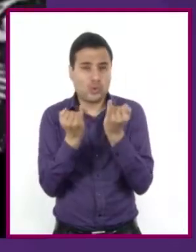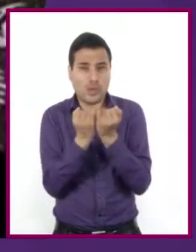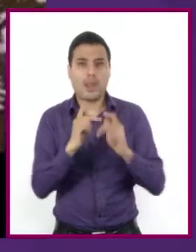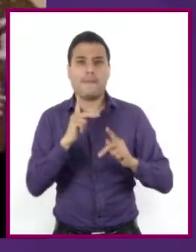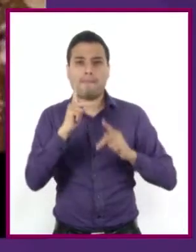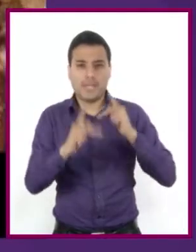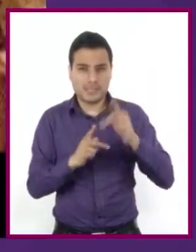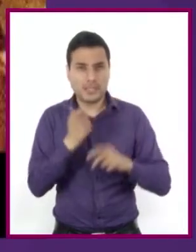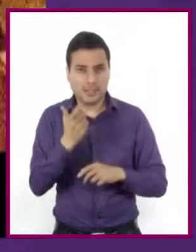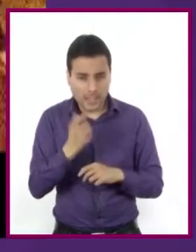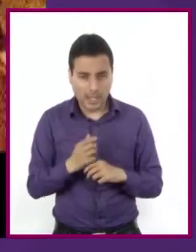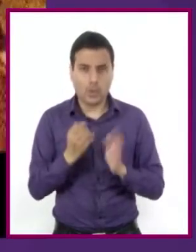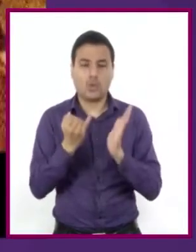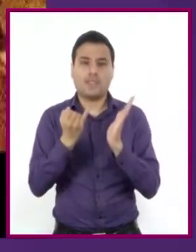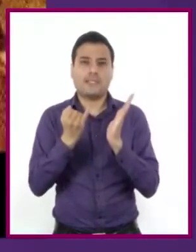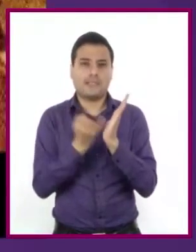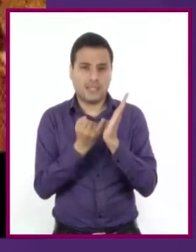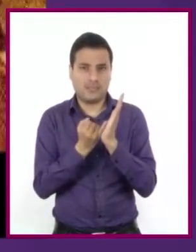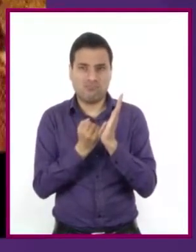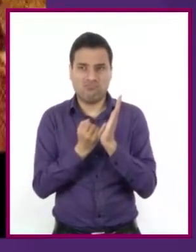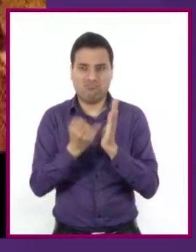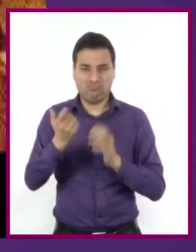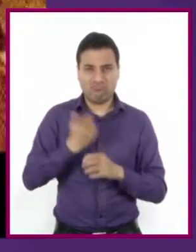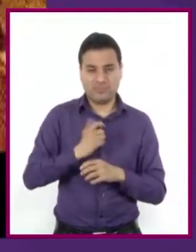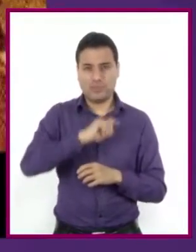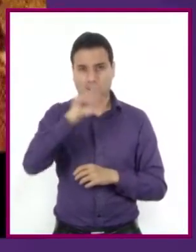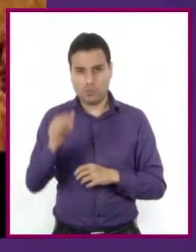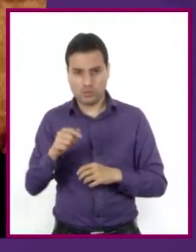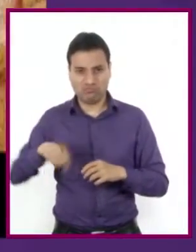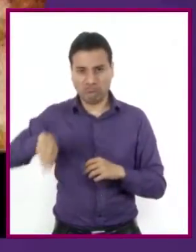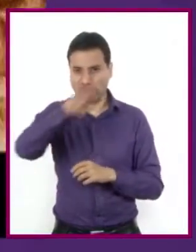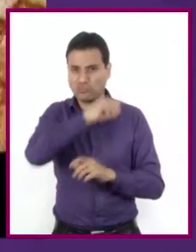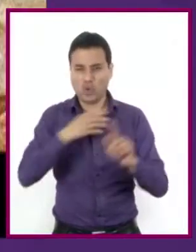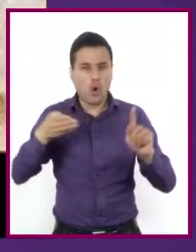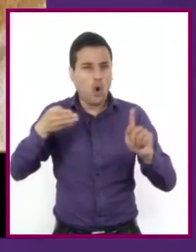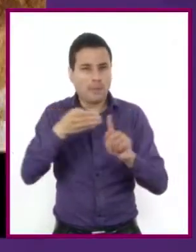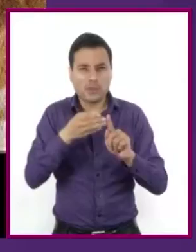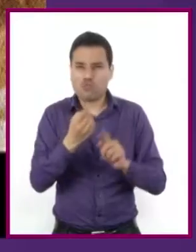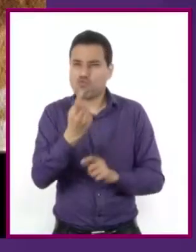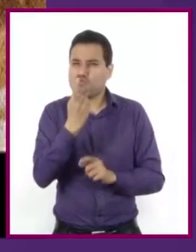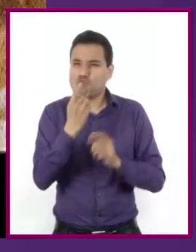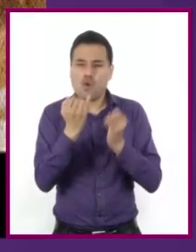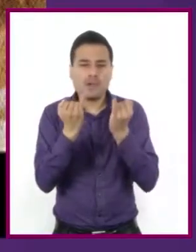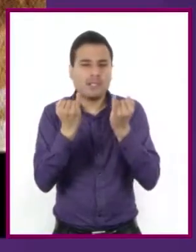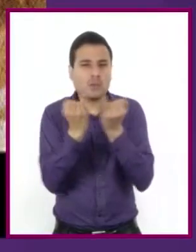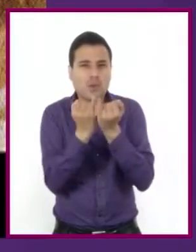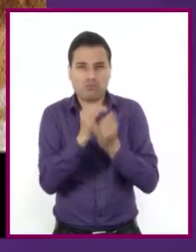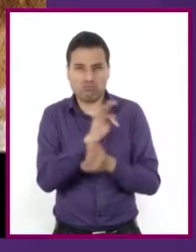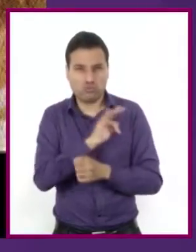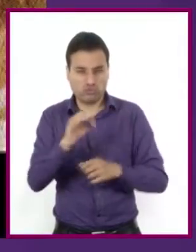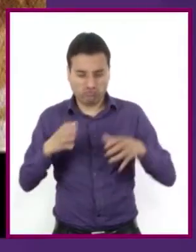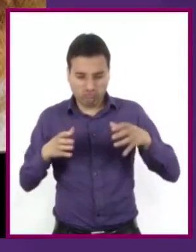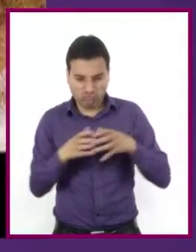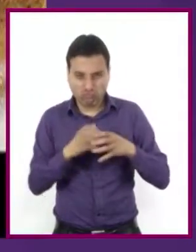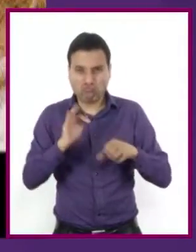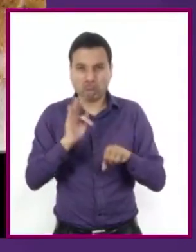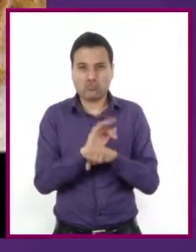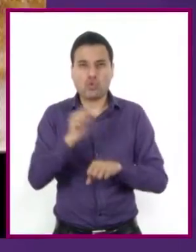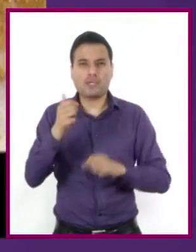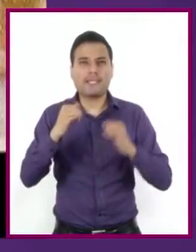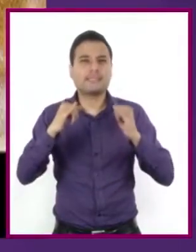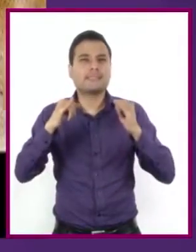dinero, tenían intereses comunes que podían defender frente a otras instancias oficiales como